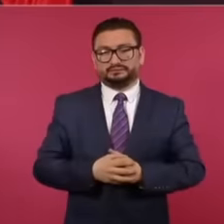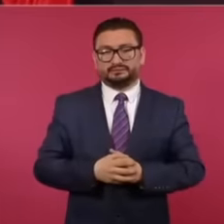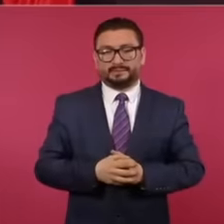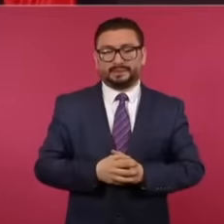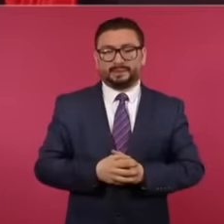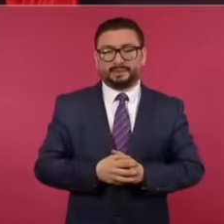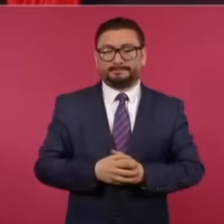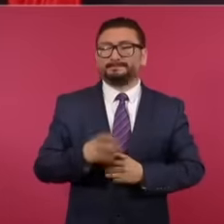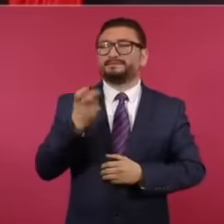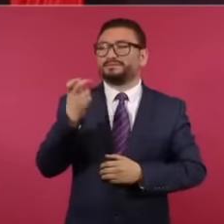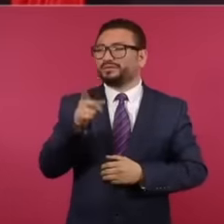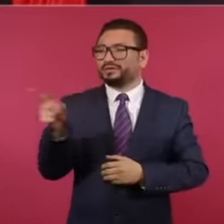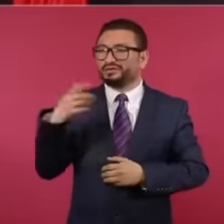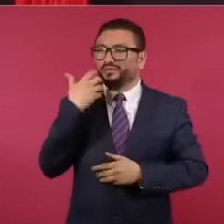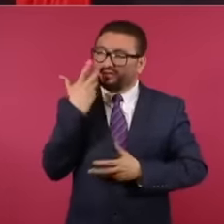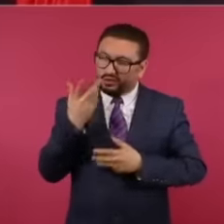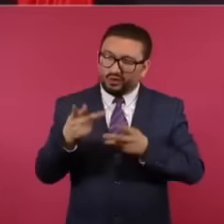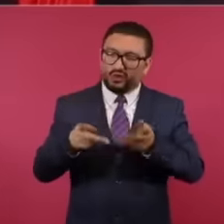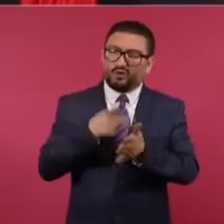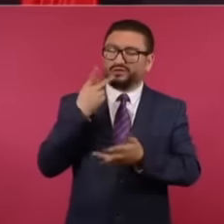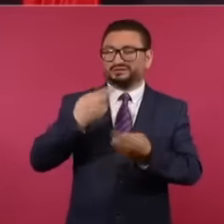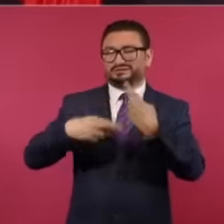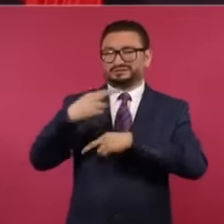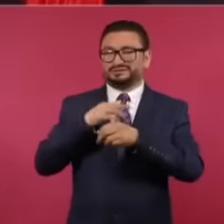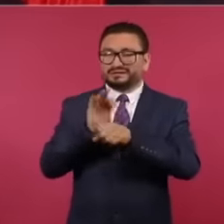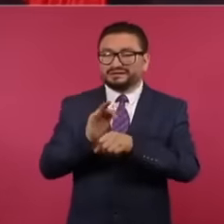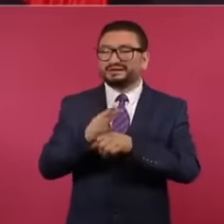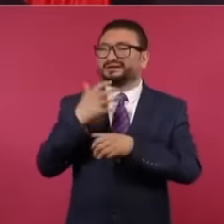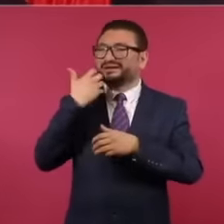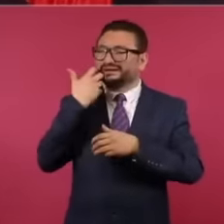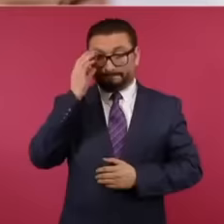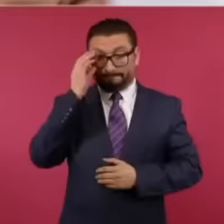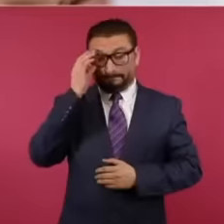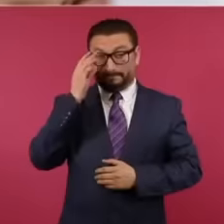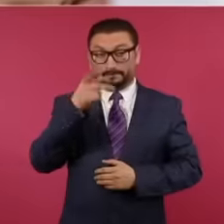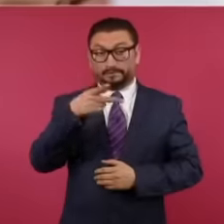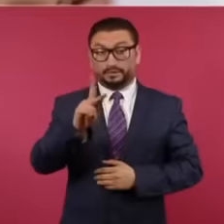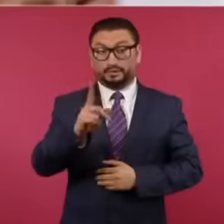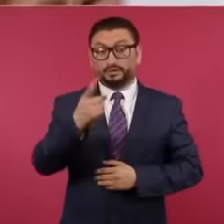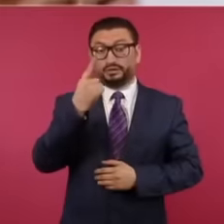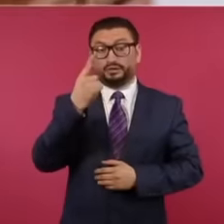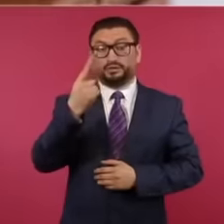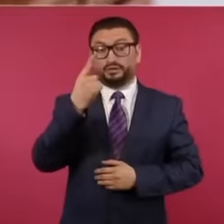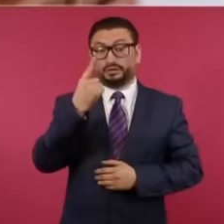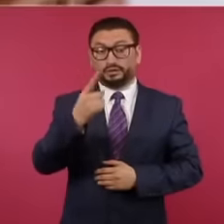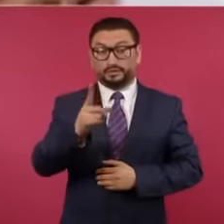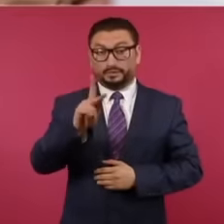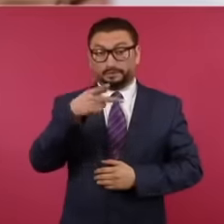Lo que están defendiendo es que continúe la corrupción que había.